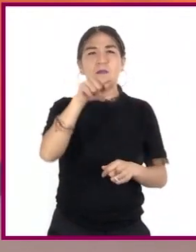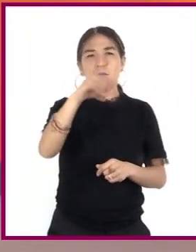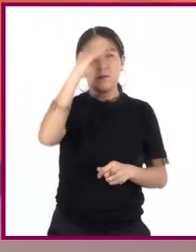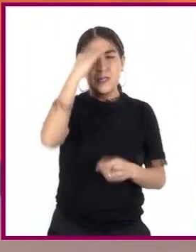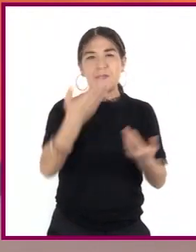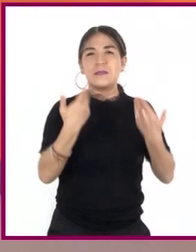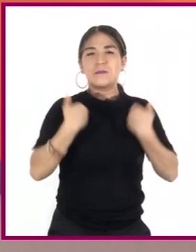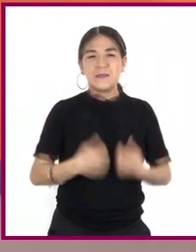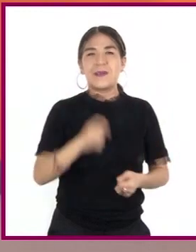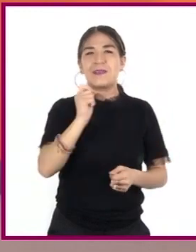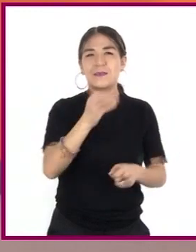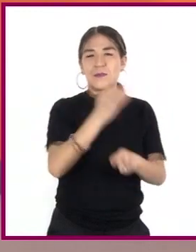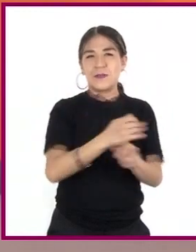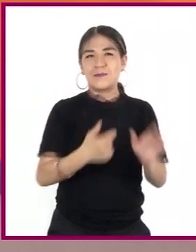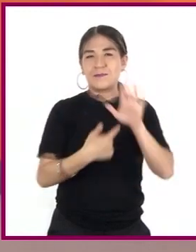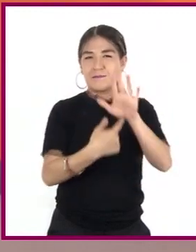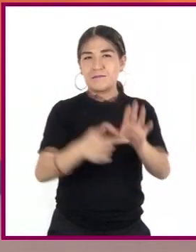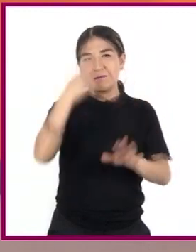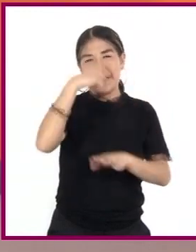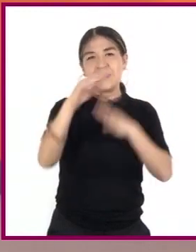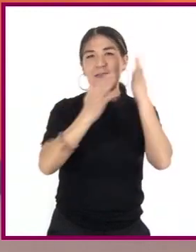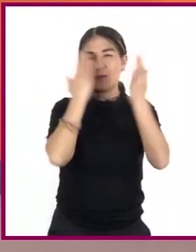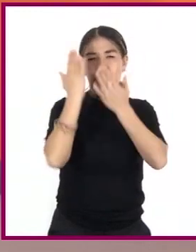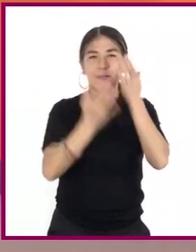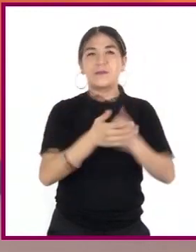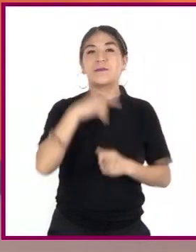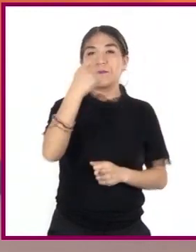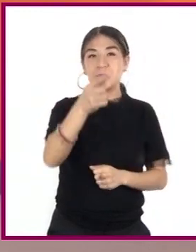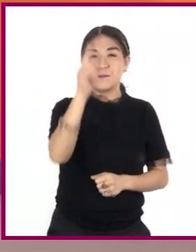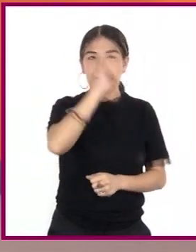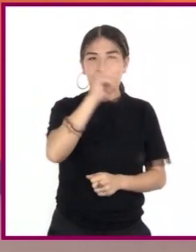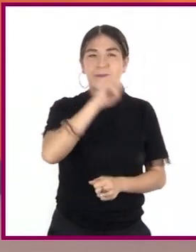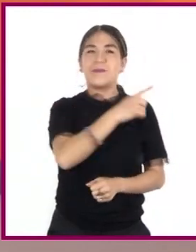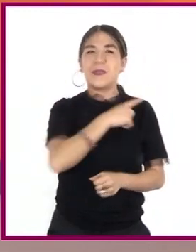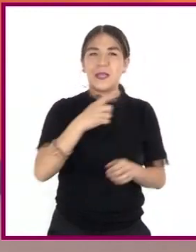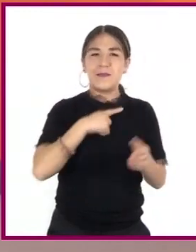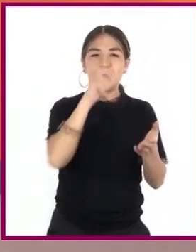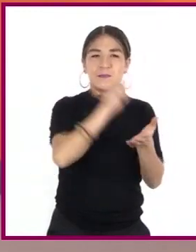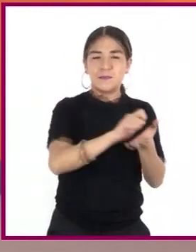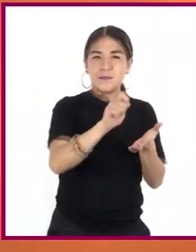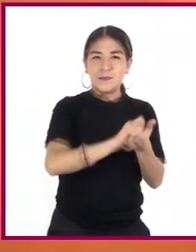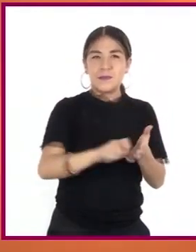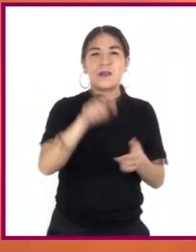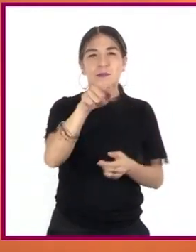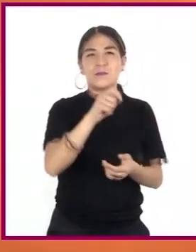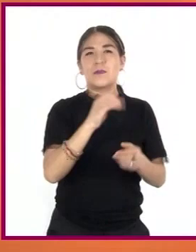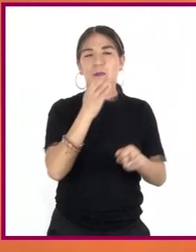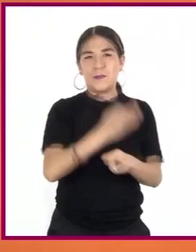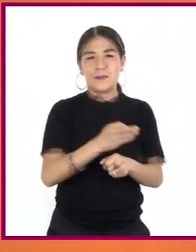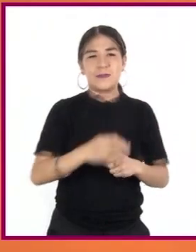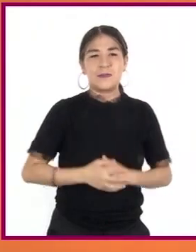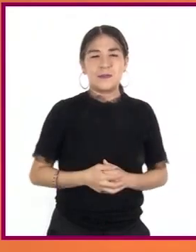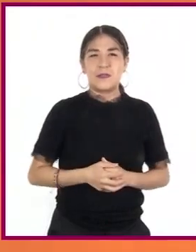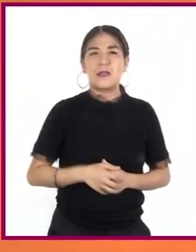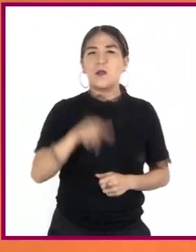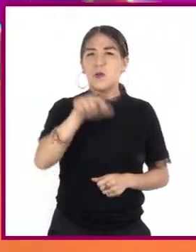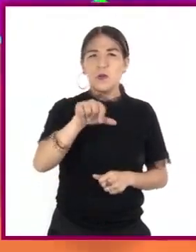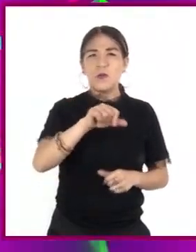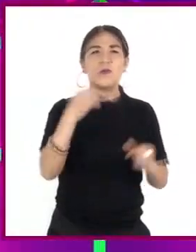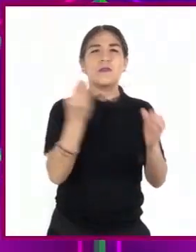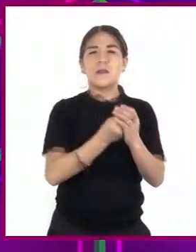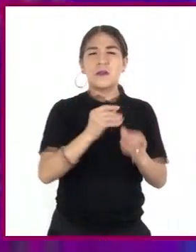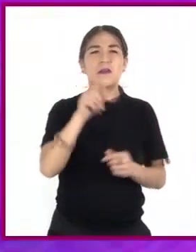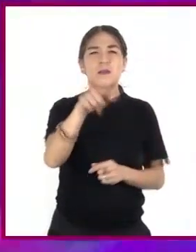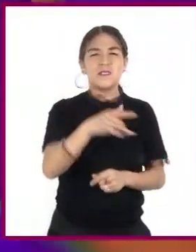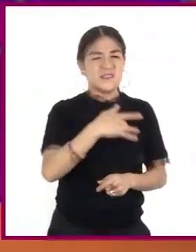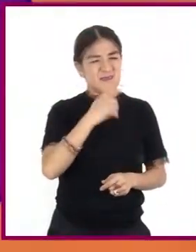los planteamientos que vamos a estudiar. Les recomiendo anotar las dudas que puedan surgir. En esta sesión daremos